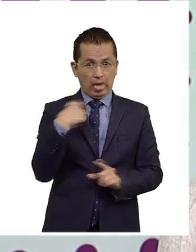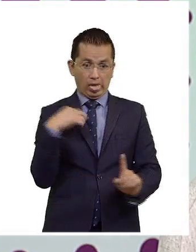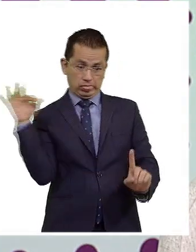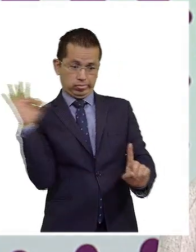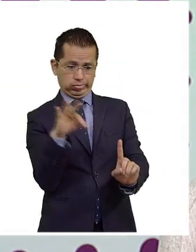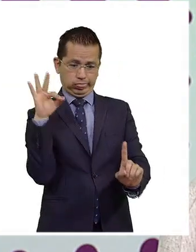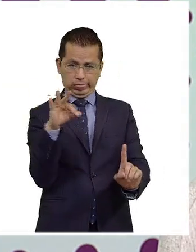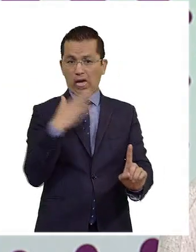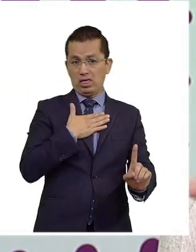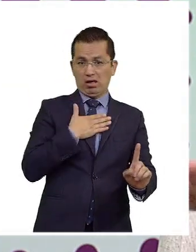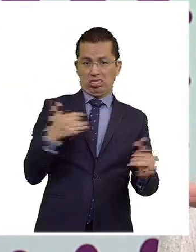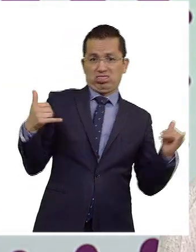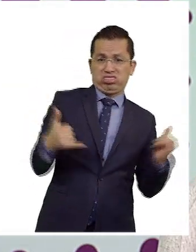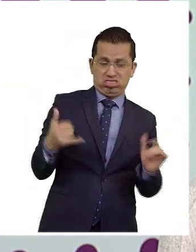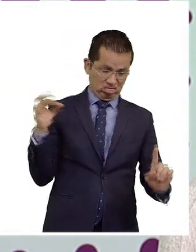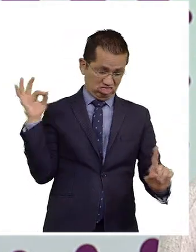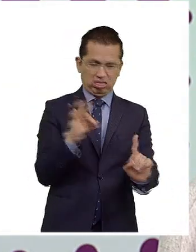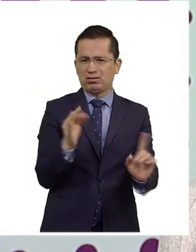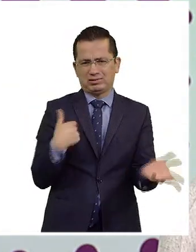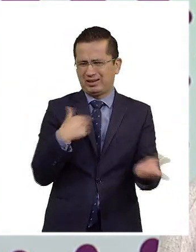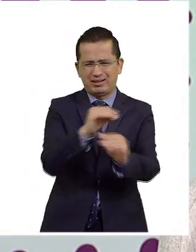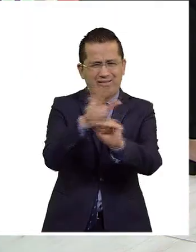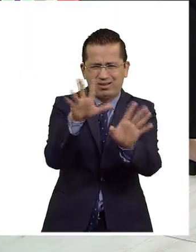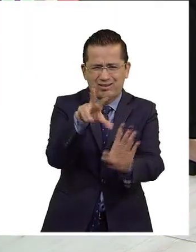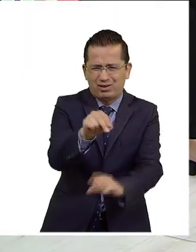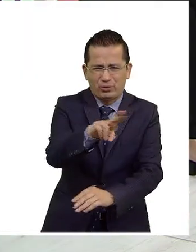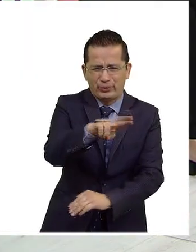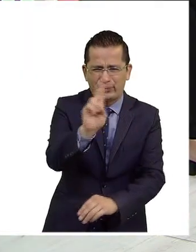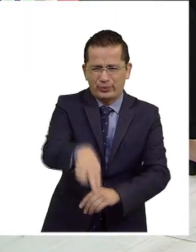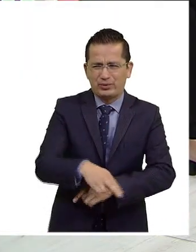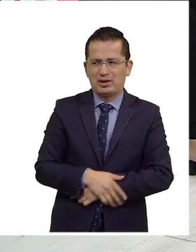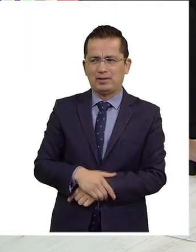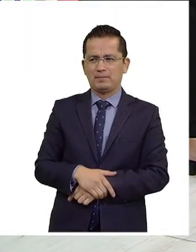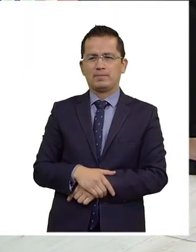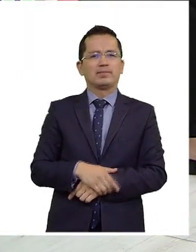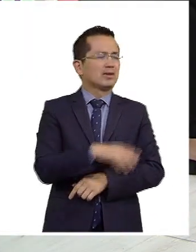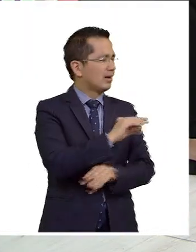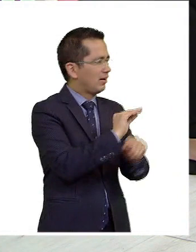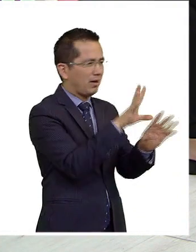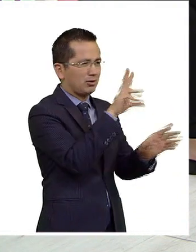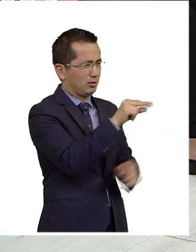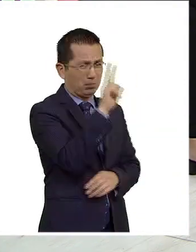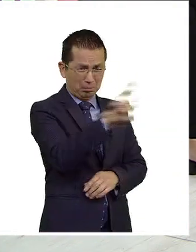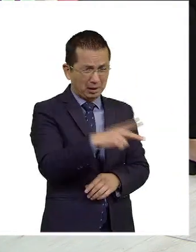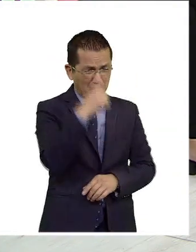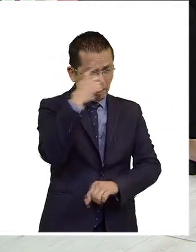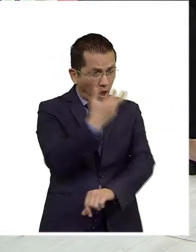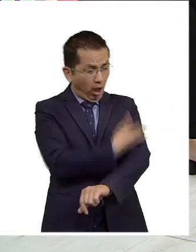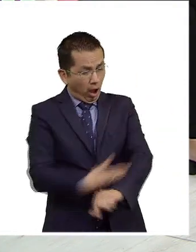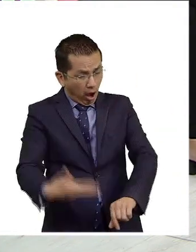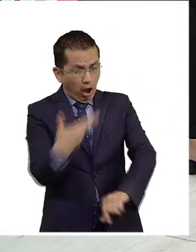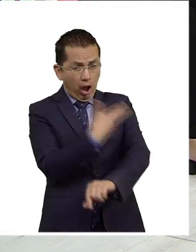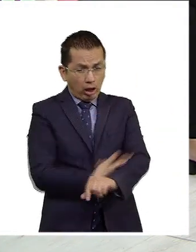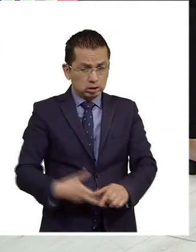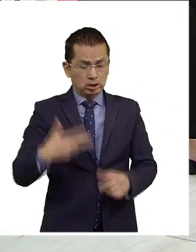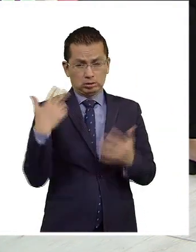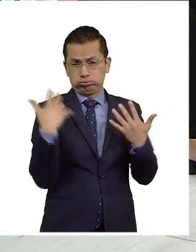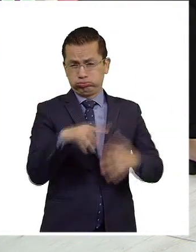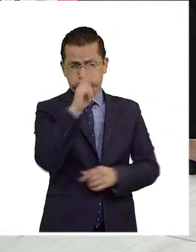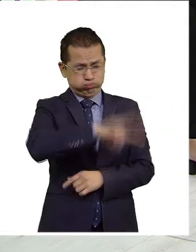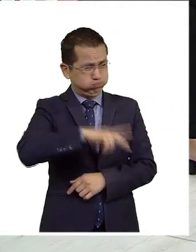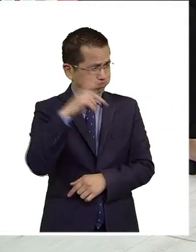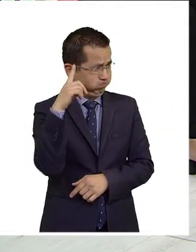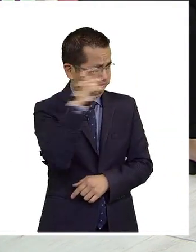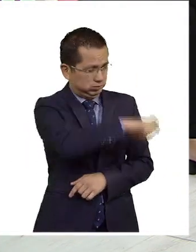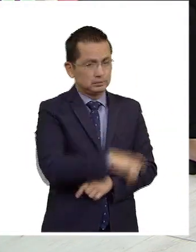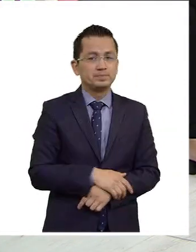por un capricho mío, ¿no? No, pues es que Entonces, lo que se vive es demasiado claro, me parece difícil como para banalizar decir las que- violencias y la El discriminación. valor que